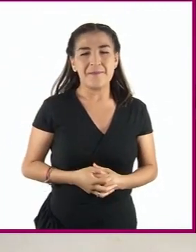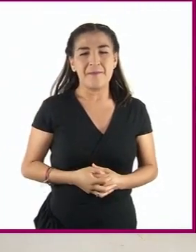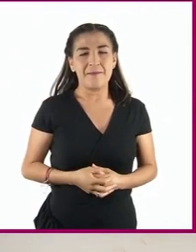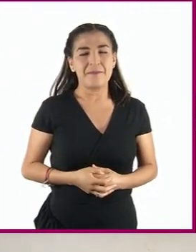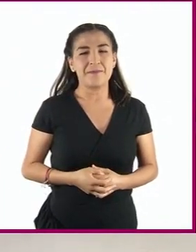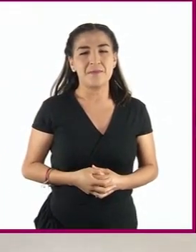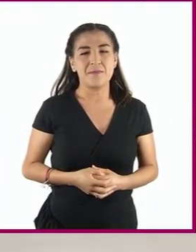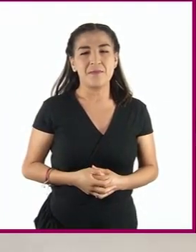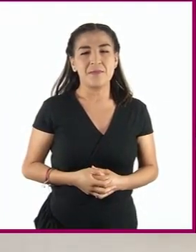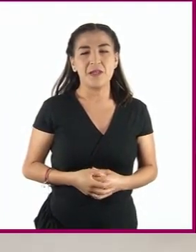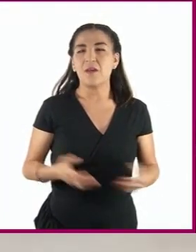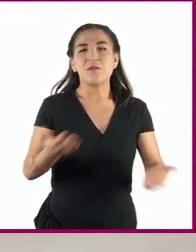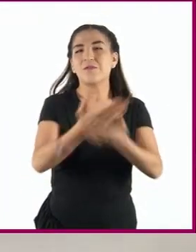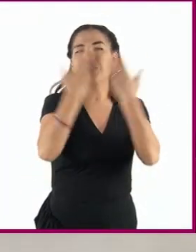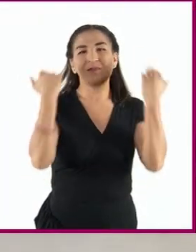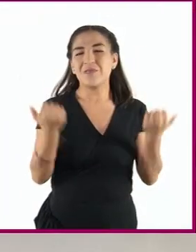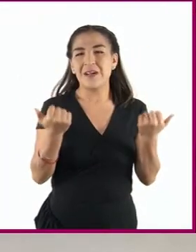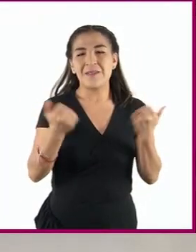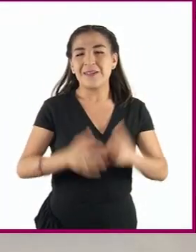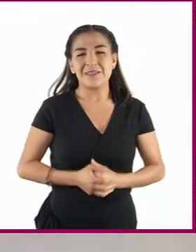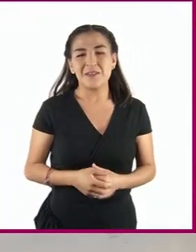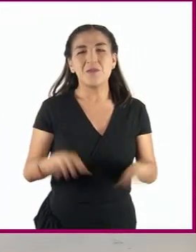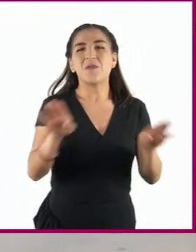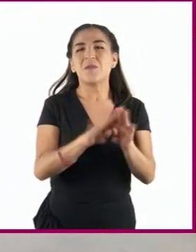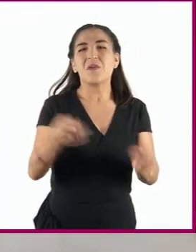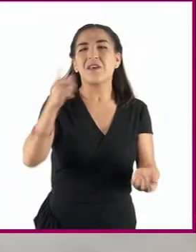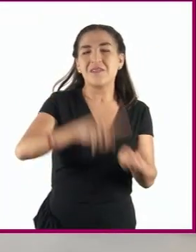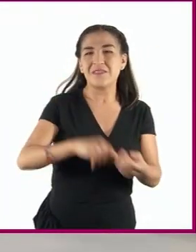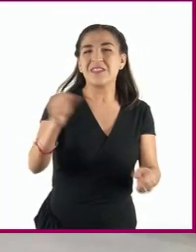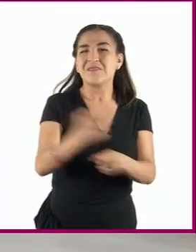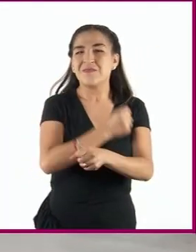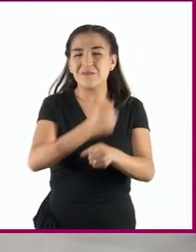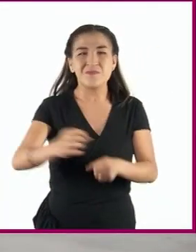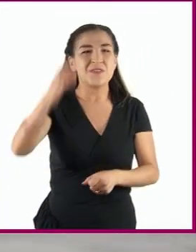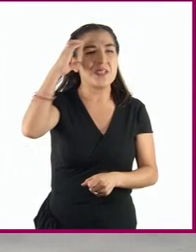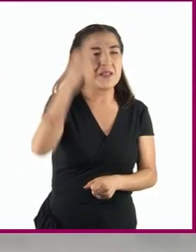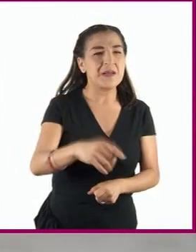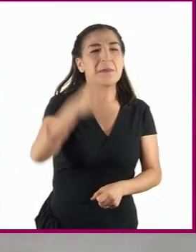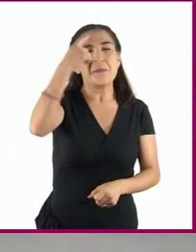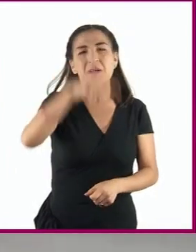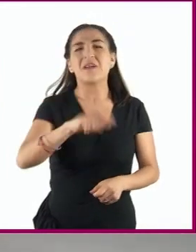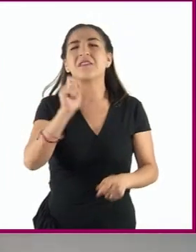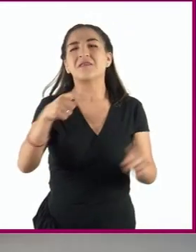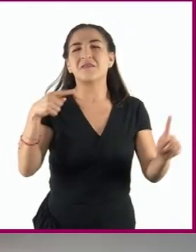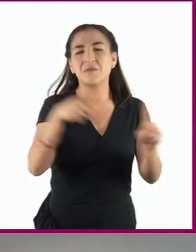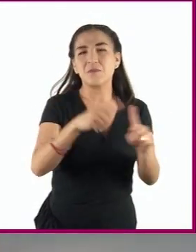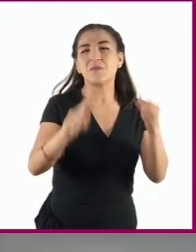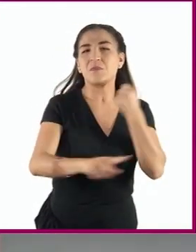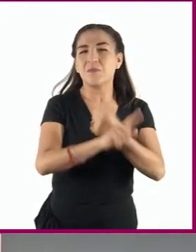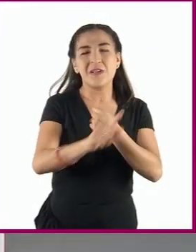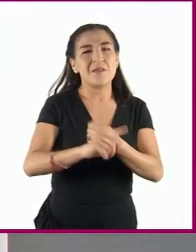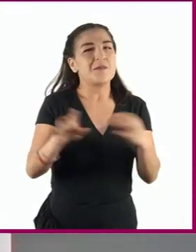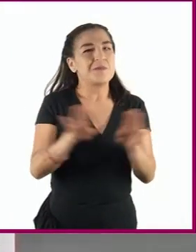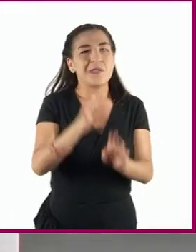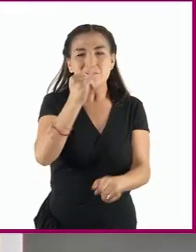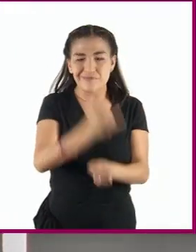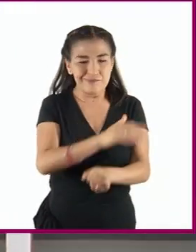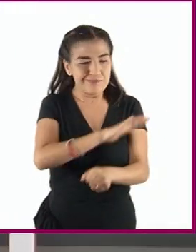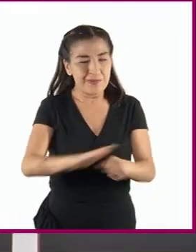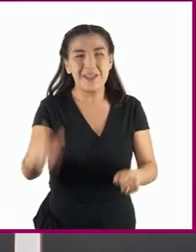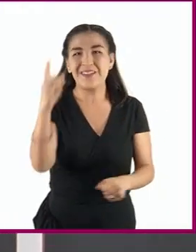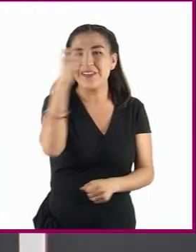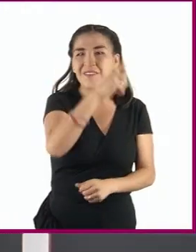suceder porque no saben cómo negociar o porque la violencia y las agresiones han llegado a un punto en el cual es imposible la